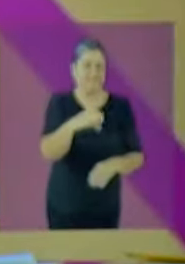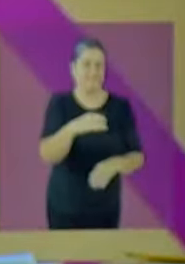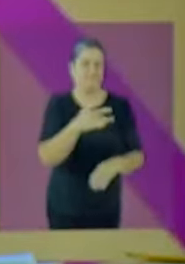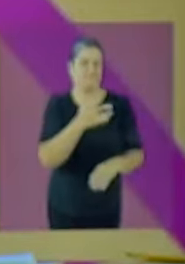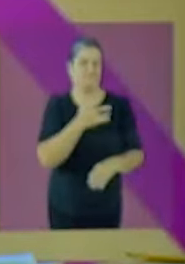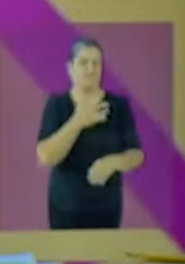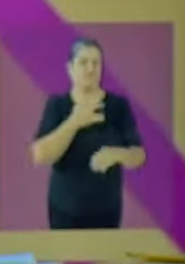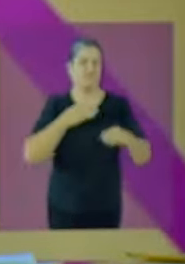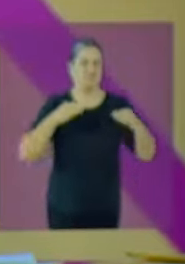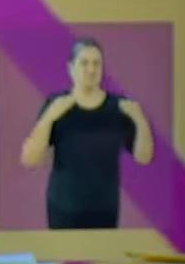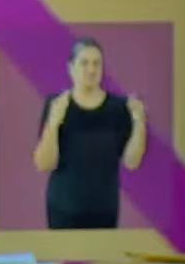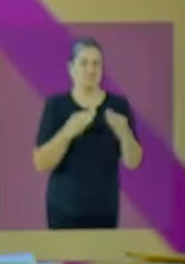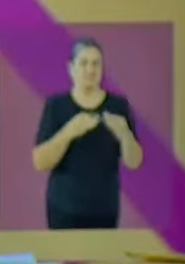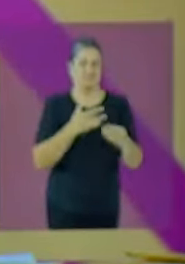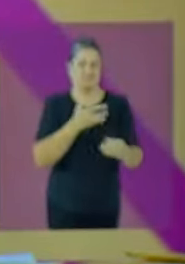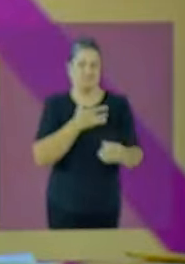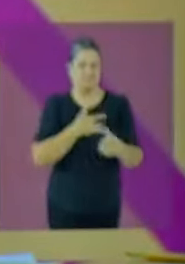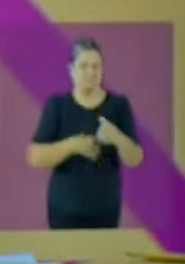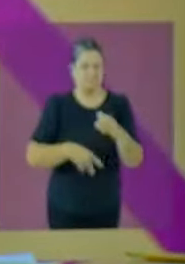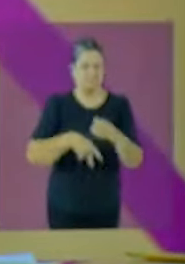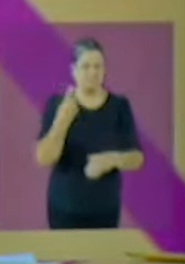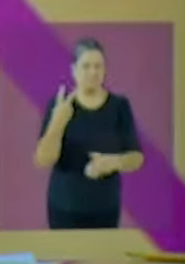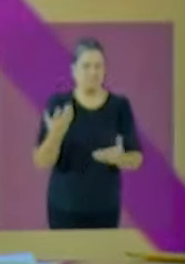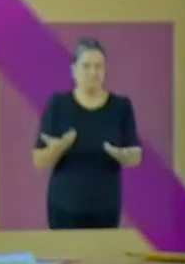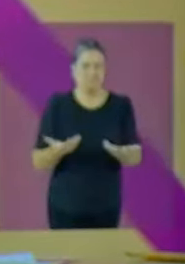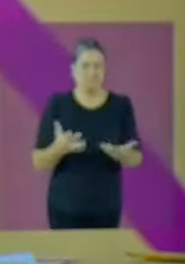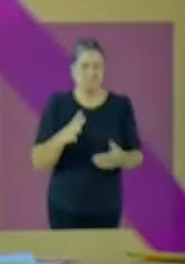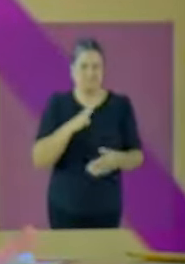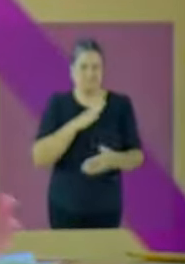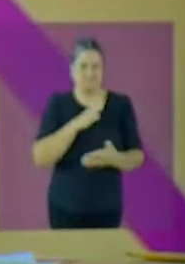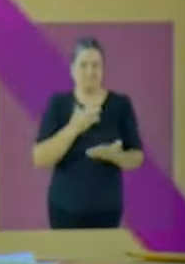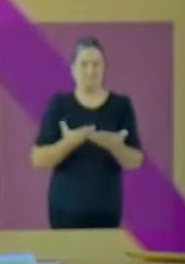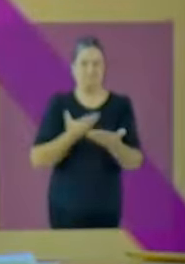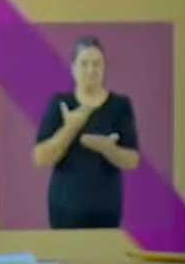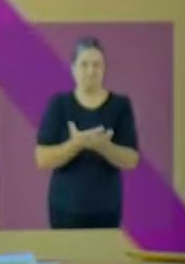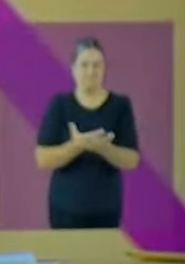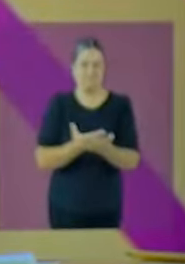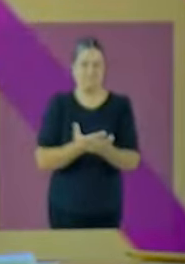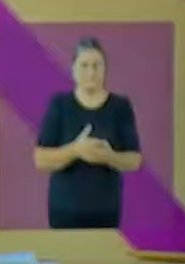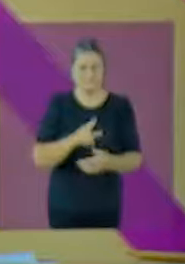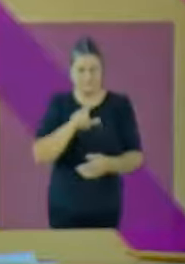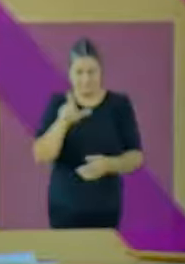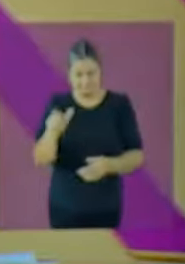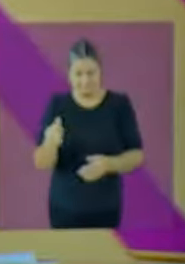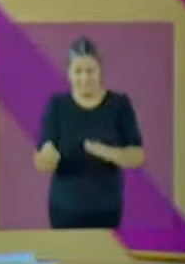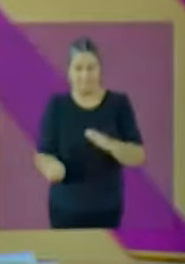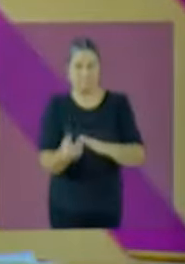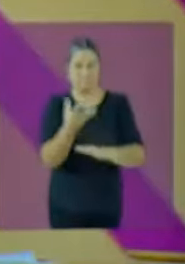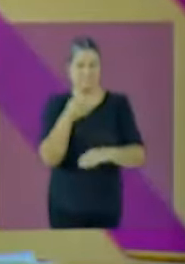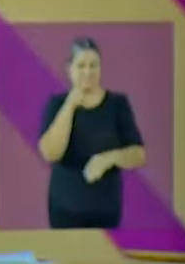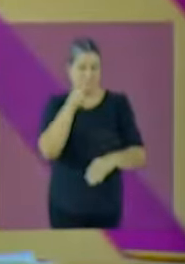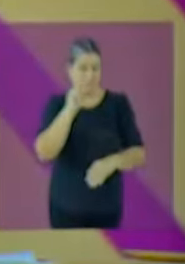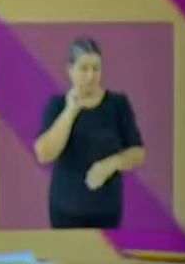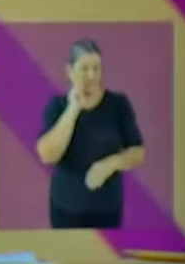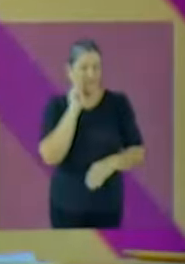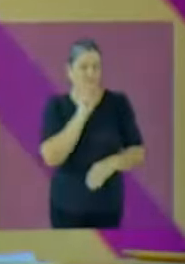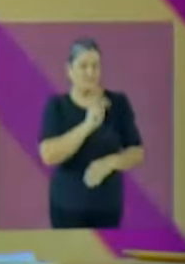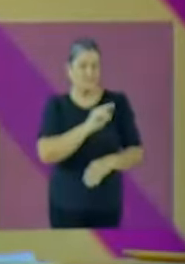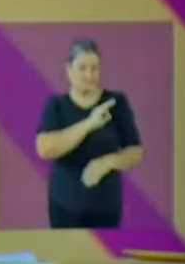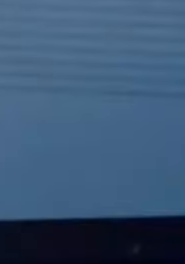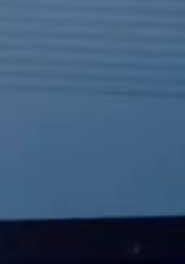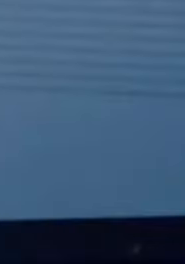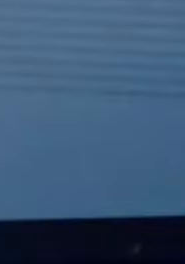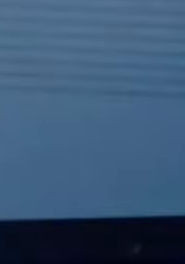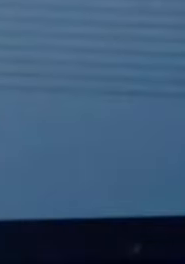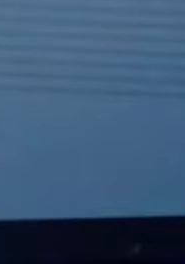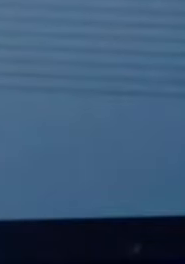temas de guarderías o de estancias porque no se trata de guardar o de estar o de aventar en algún lugar a los niños a que les den galletas, sino de generar un